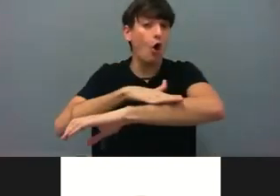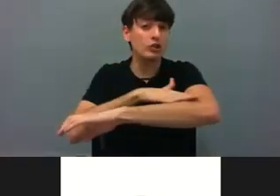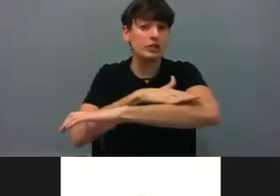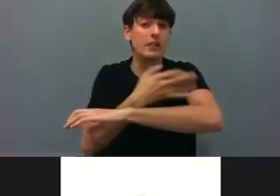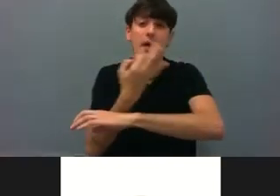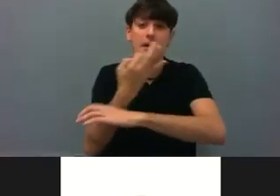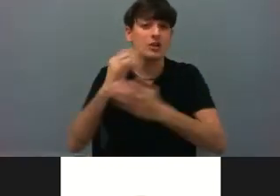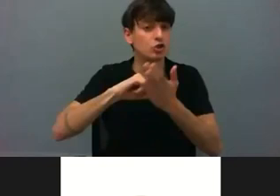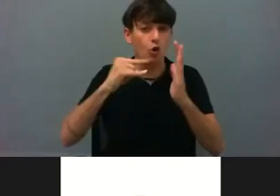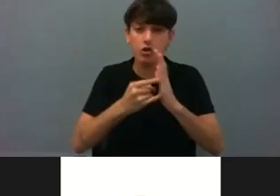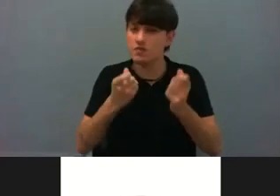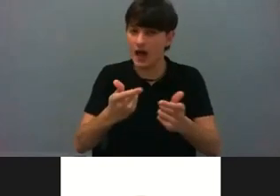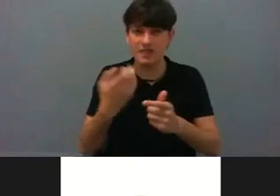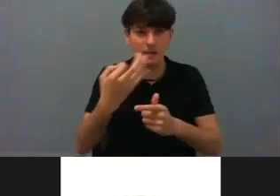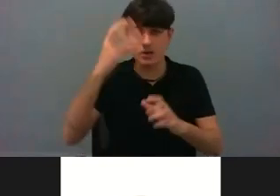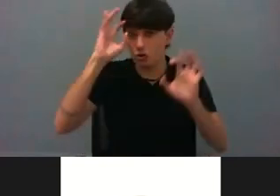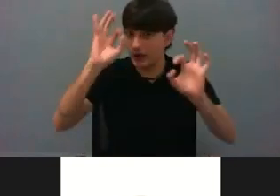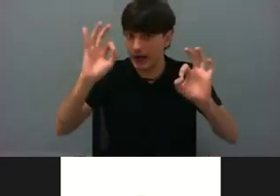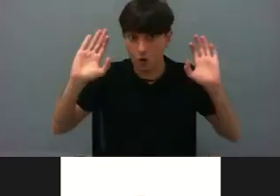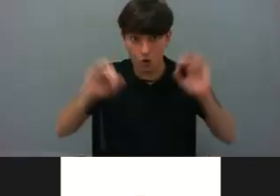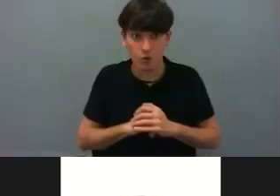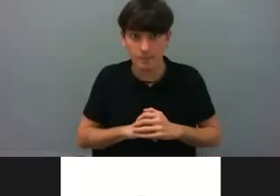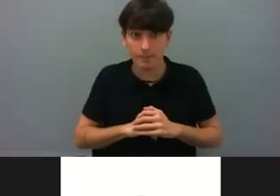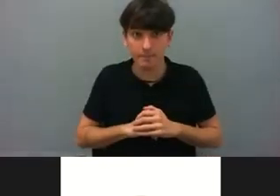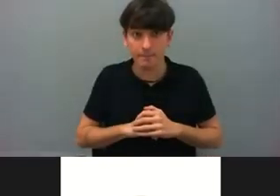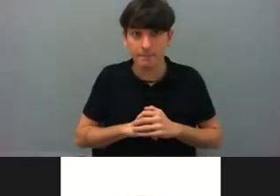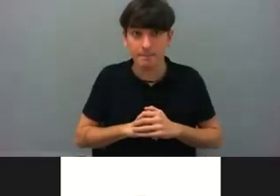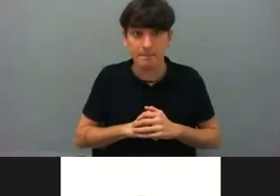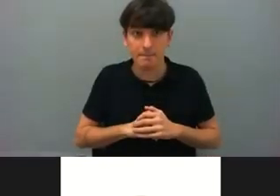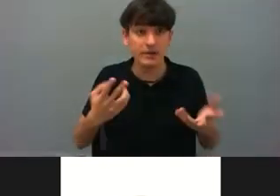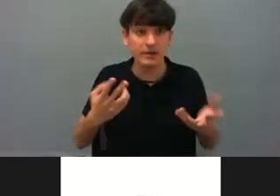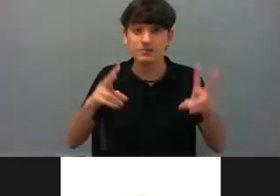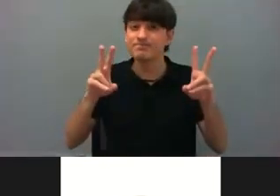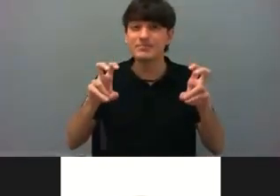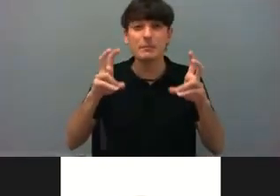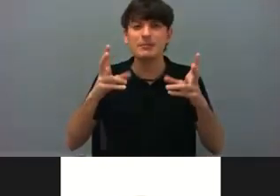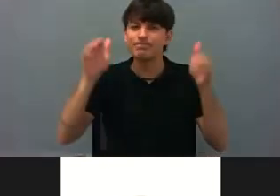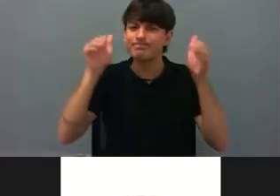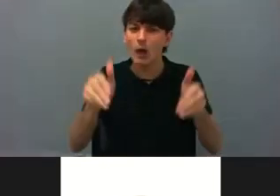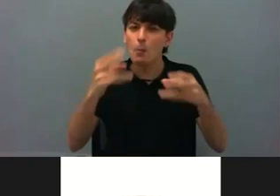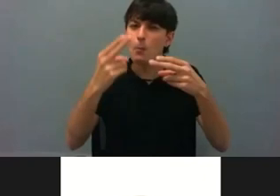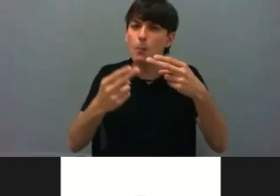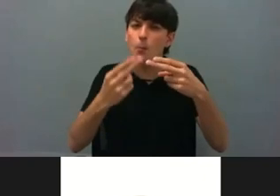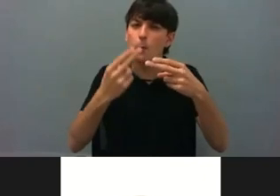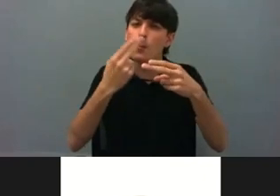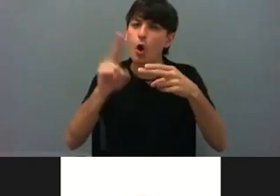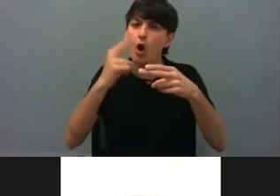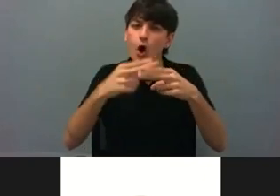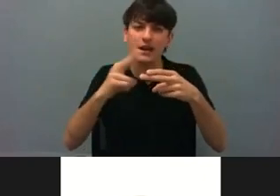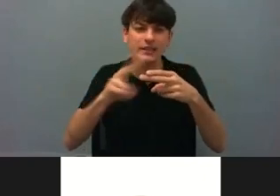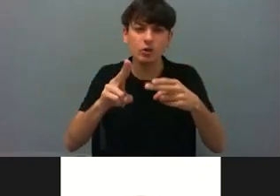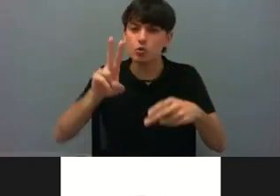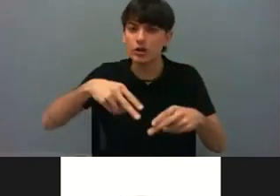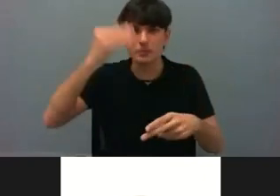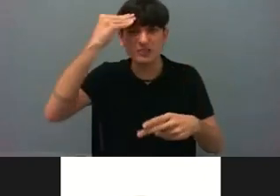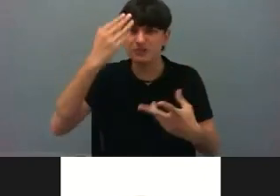soluciones. Uh-huh. Creo, pero nunca se ha tratado esto a nivel político. No sé si es que no nos toman en serio o,